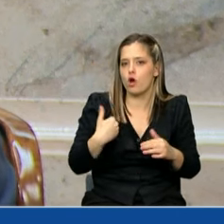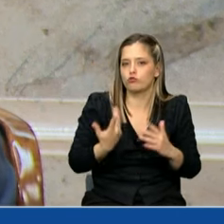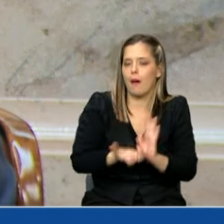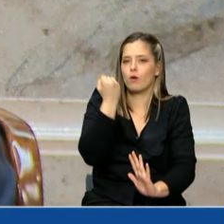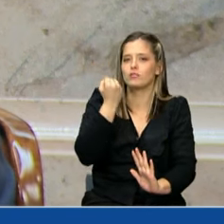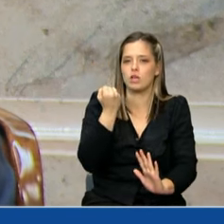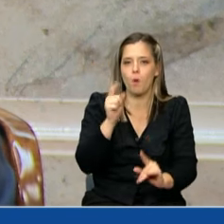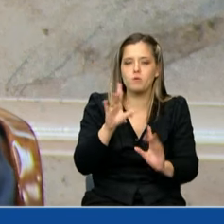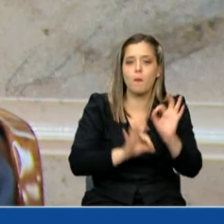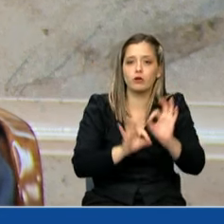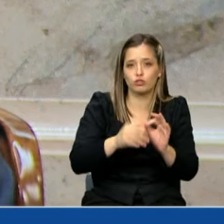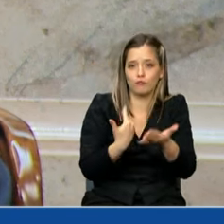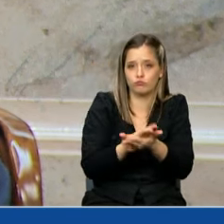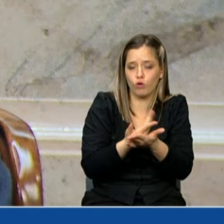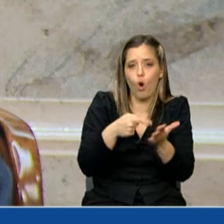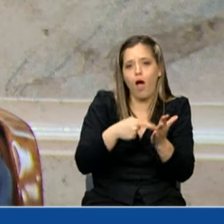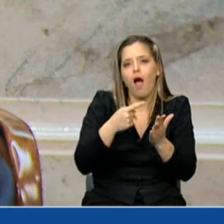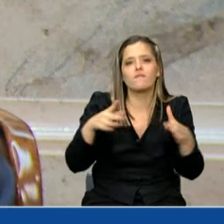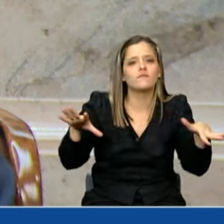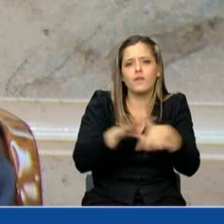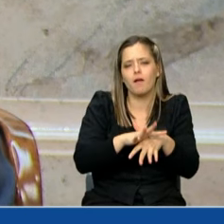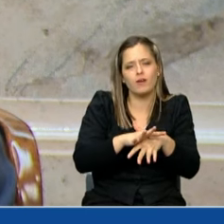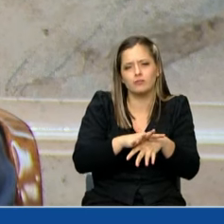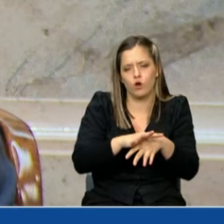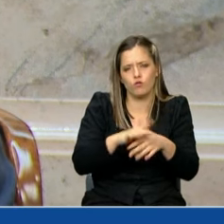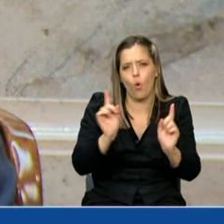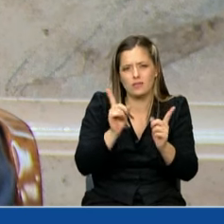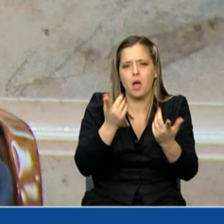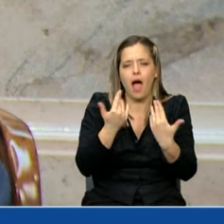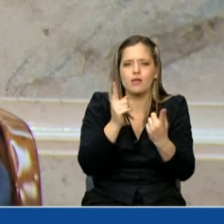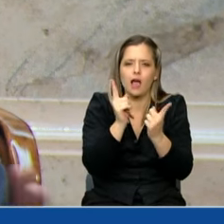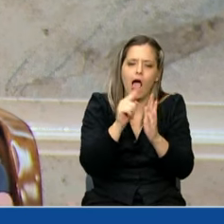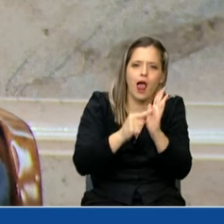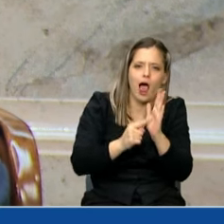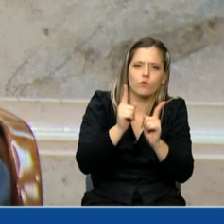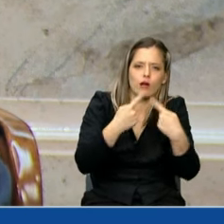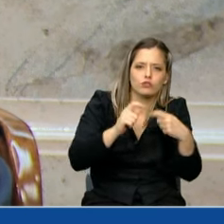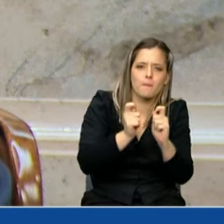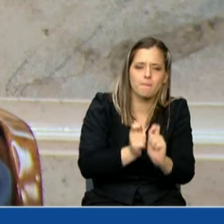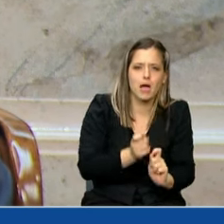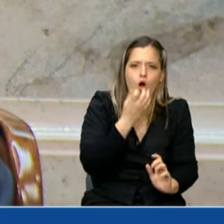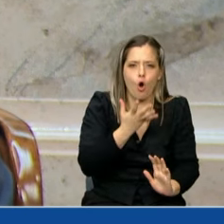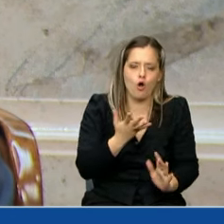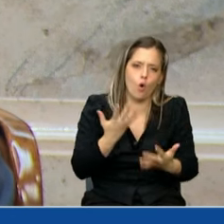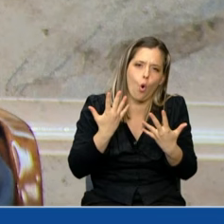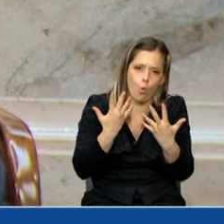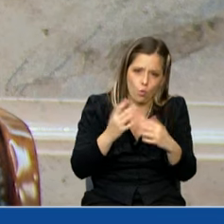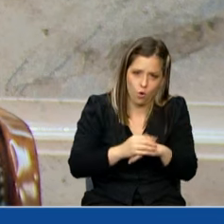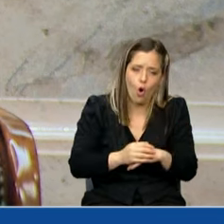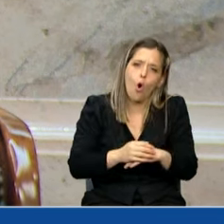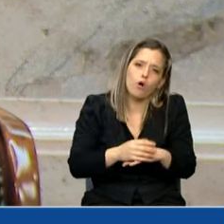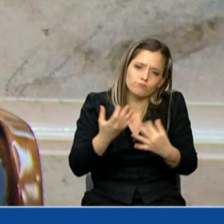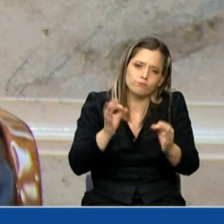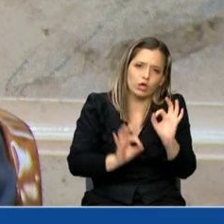a tratar hoy es imperfecto es muy mejorable el mío sin dudas que es mucho mejor pero